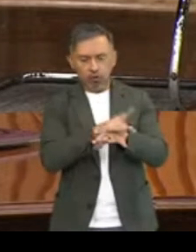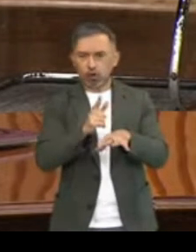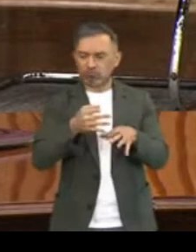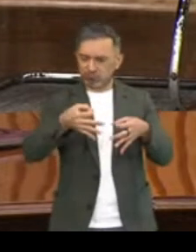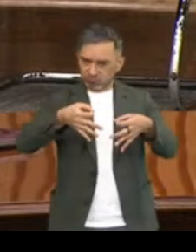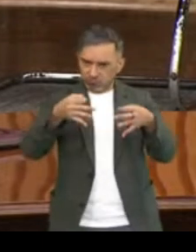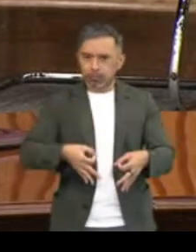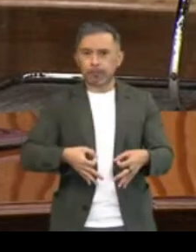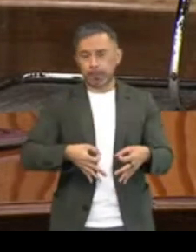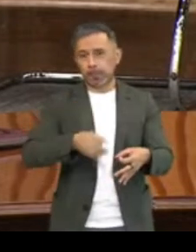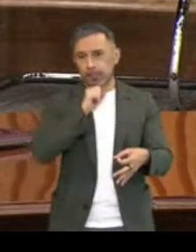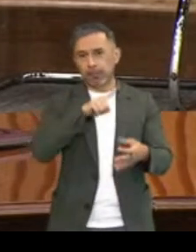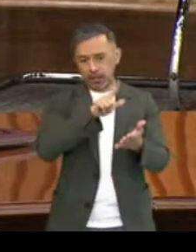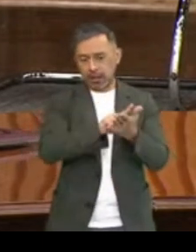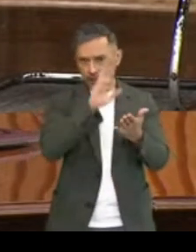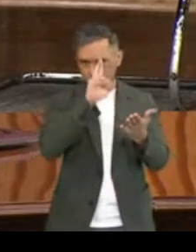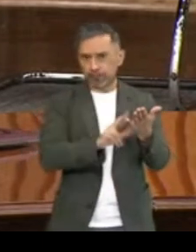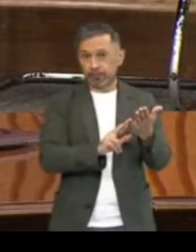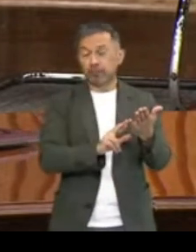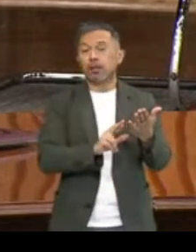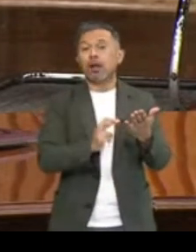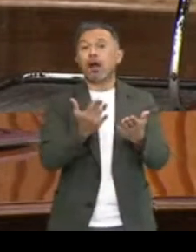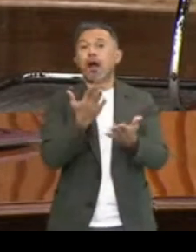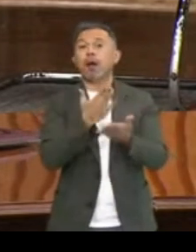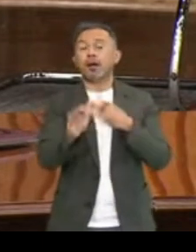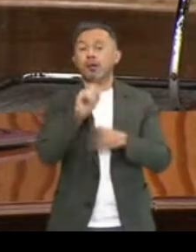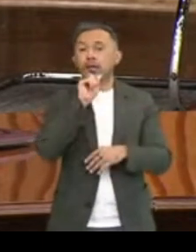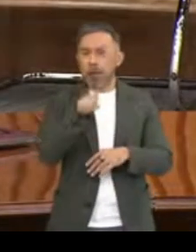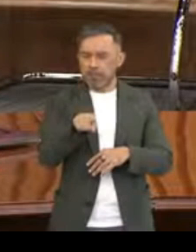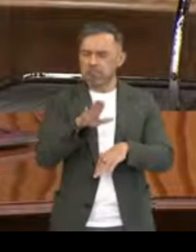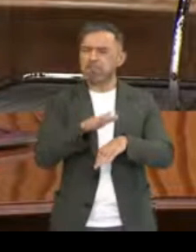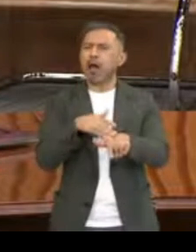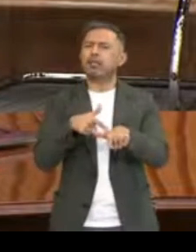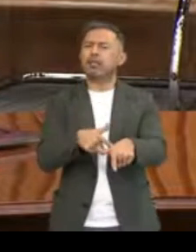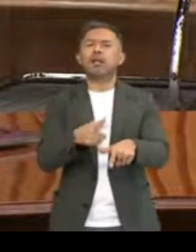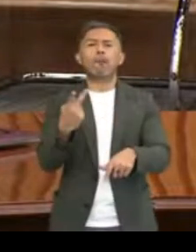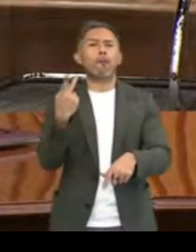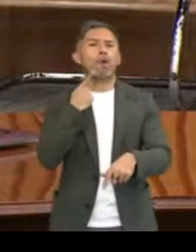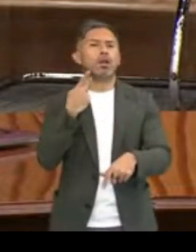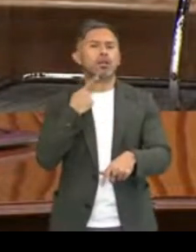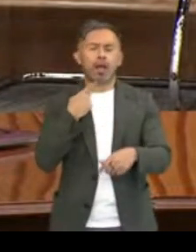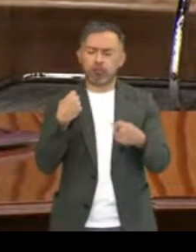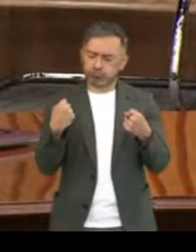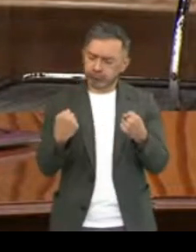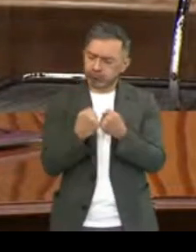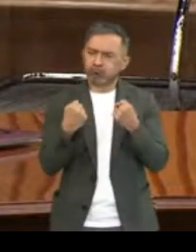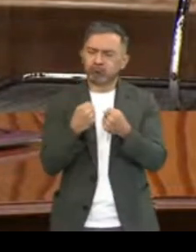legal. Pero vamos a continuar también con la batalla política desde todos los